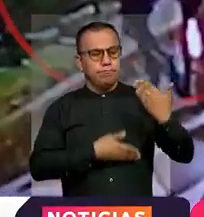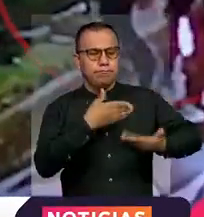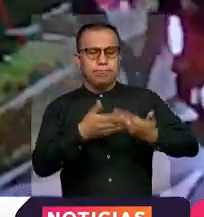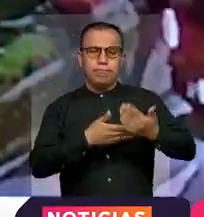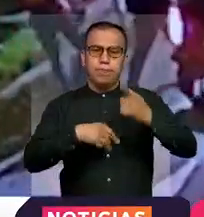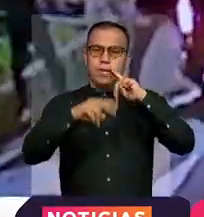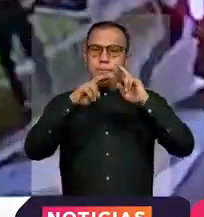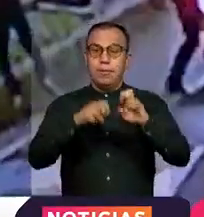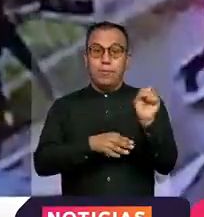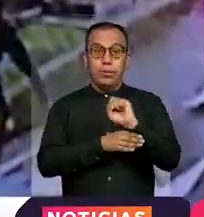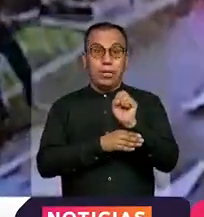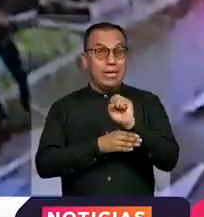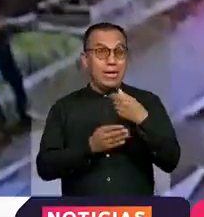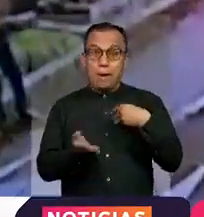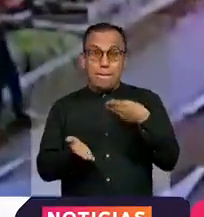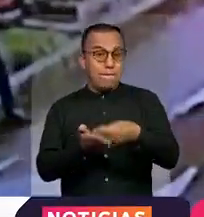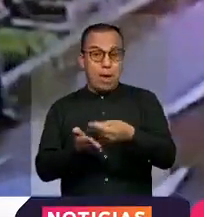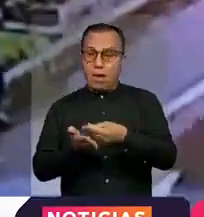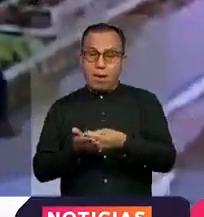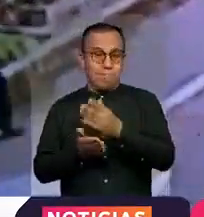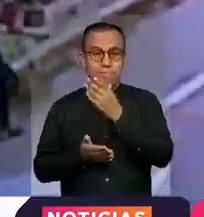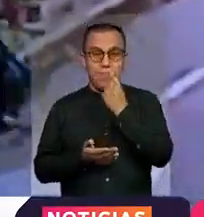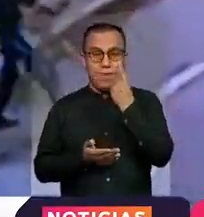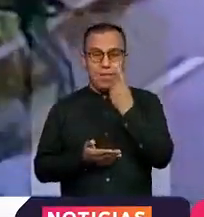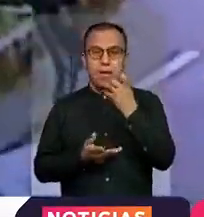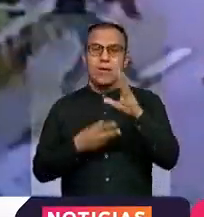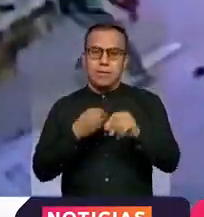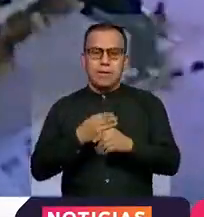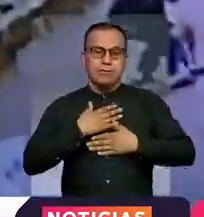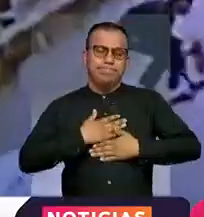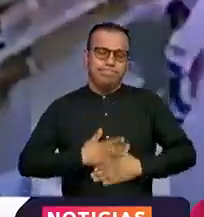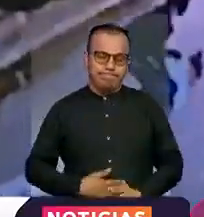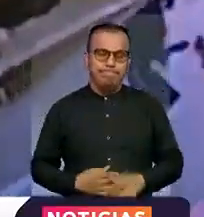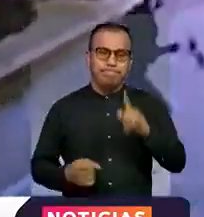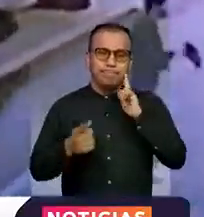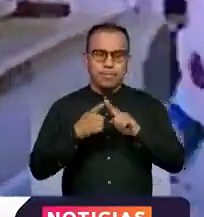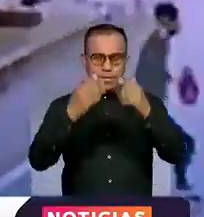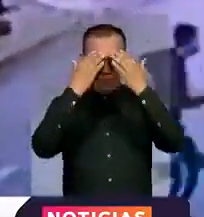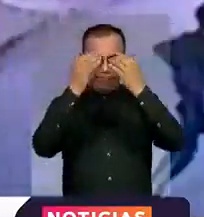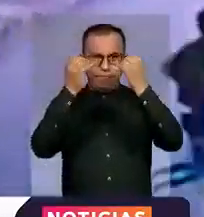investigación, ya que el vehículo aún no lo han terminado de pagar y quieren recuperar la tranquilidad y olvidar este suceso.